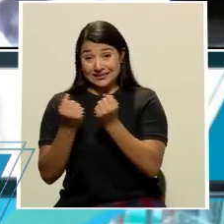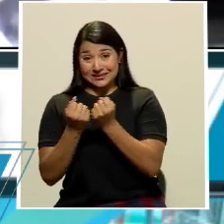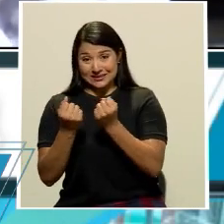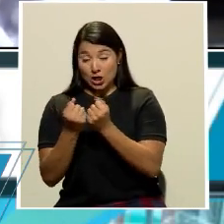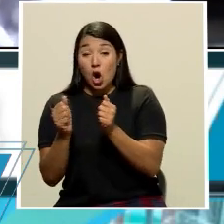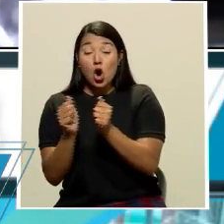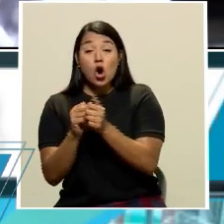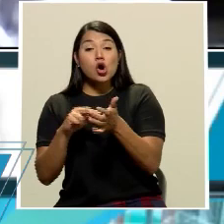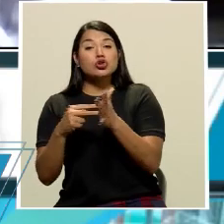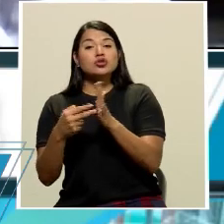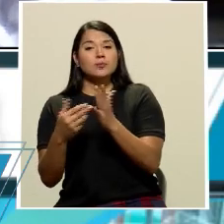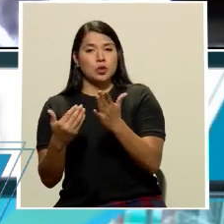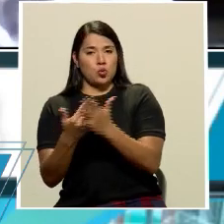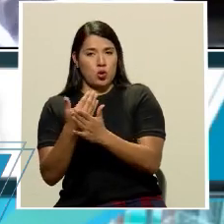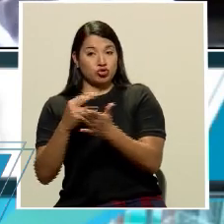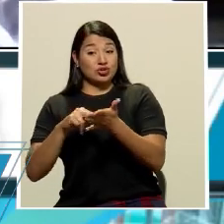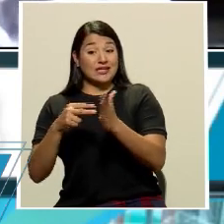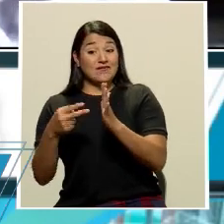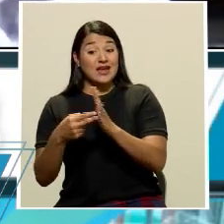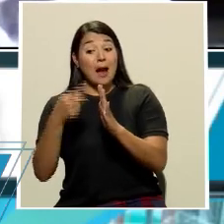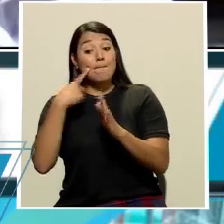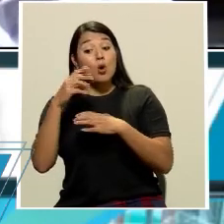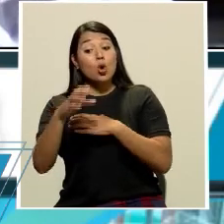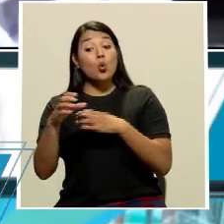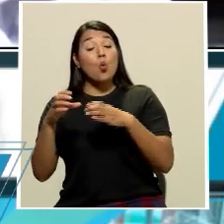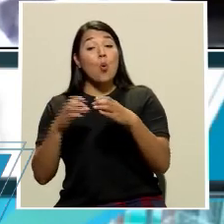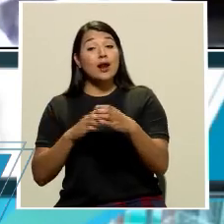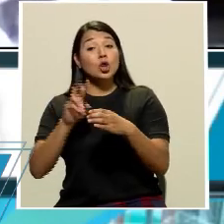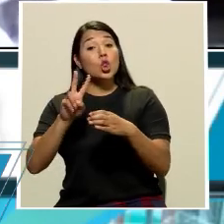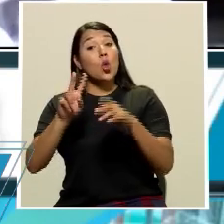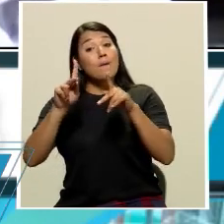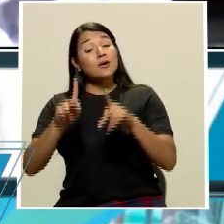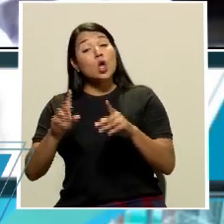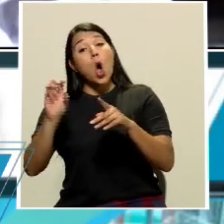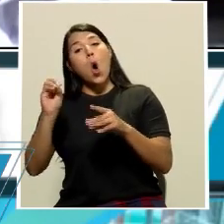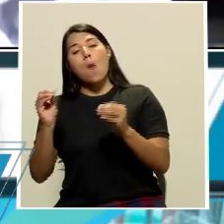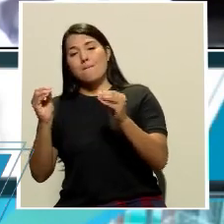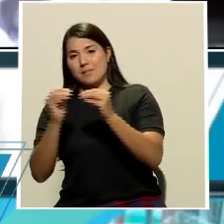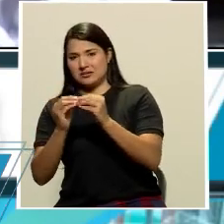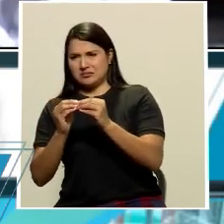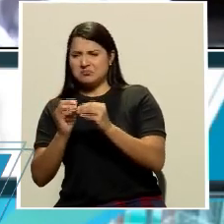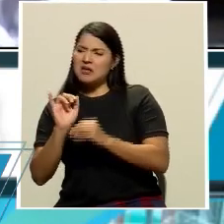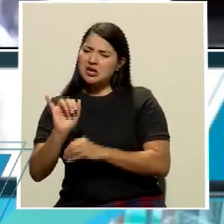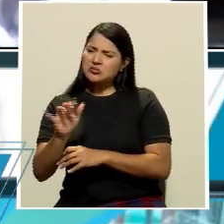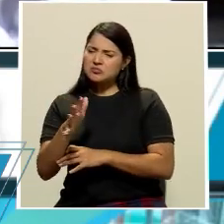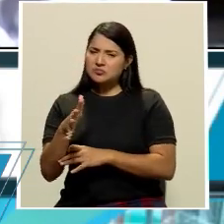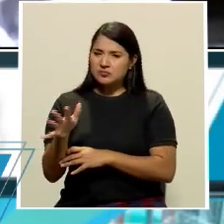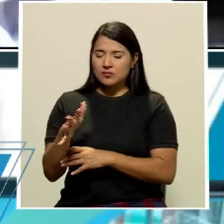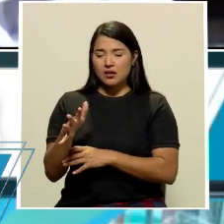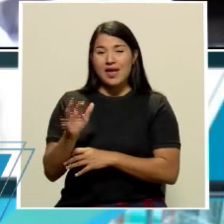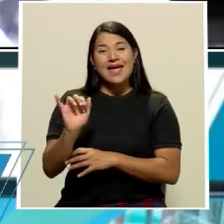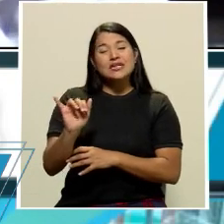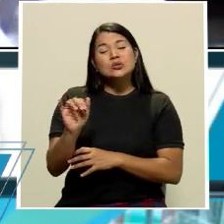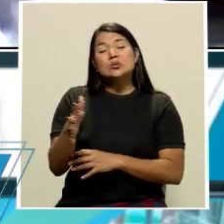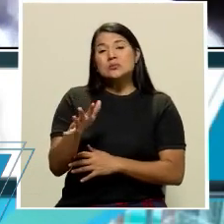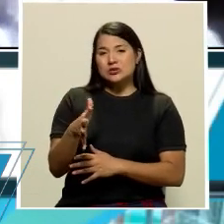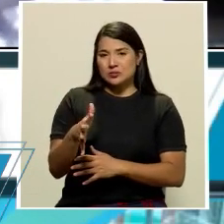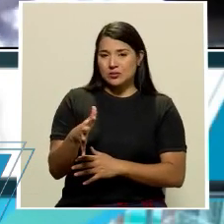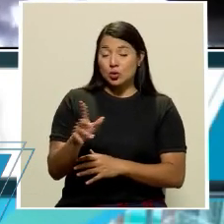viviendas. Entonces, sigue siendo relativamente bajo, no es tan fatal, pero eso es un promedio, ¿verdad?